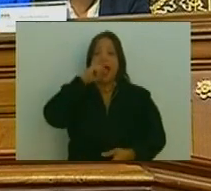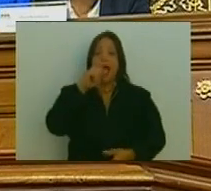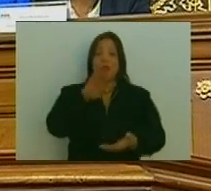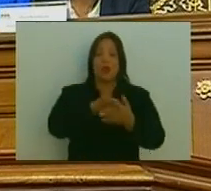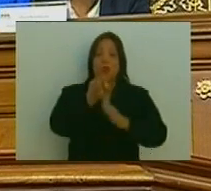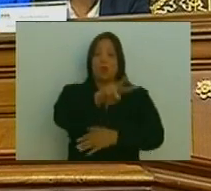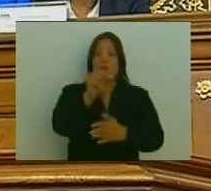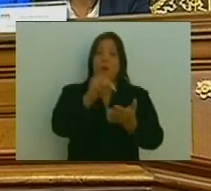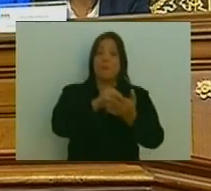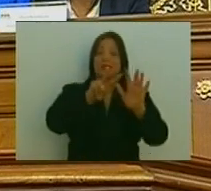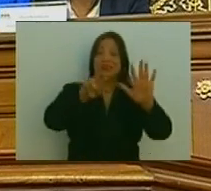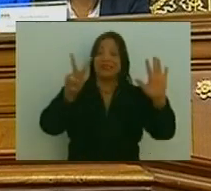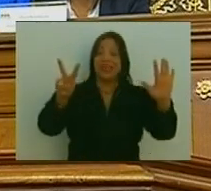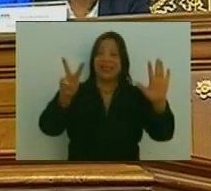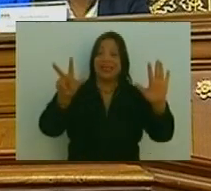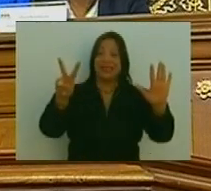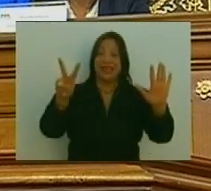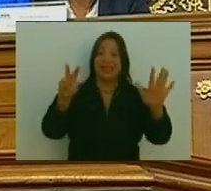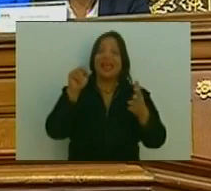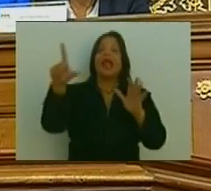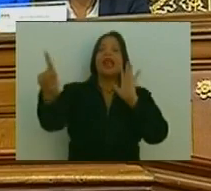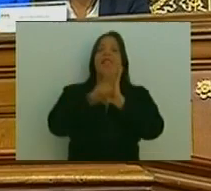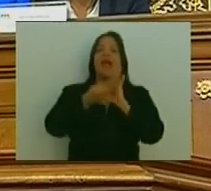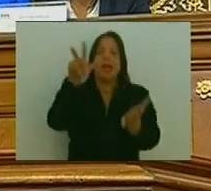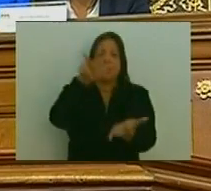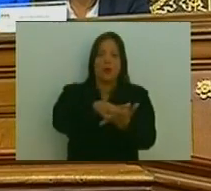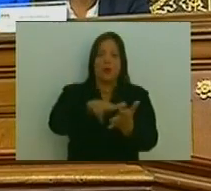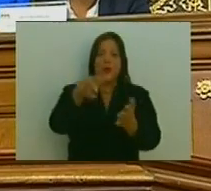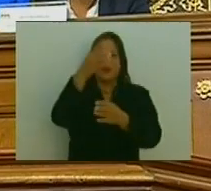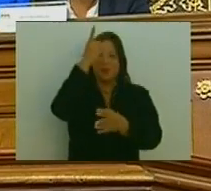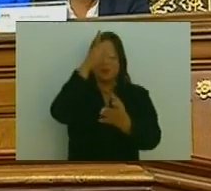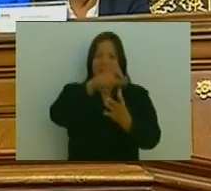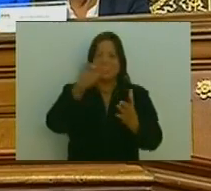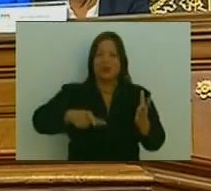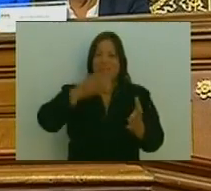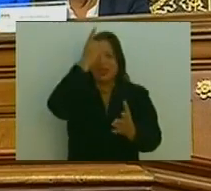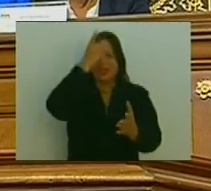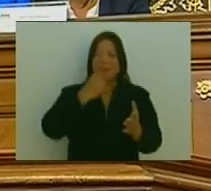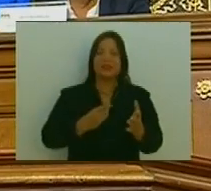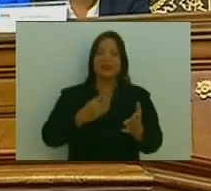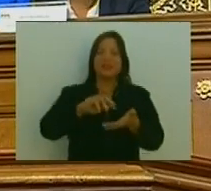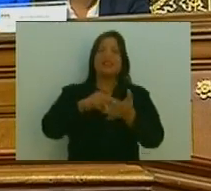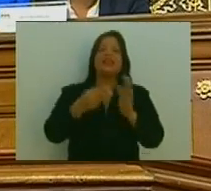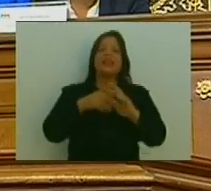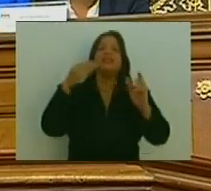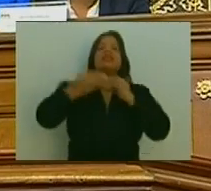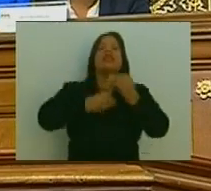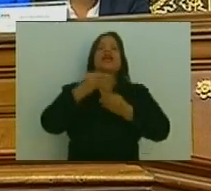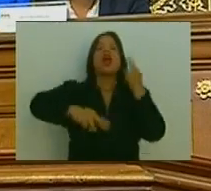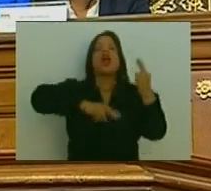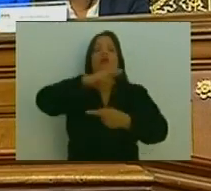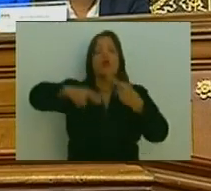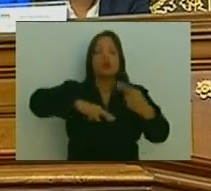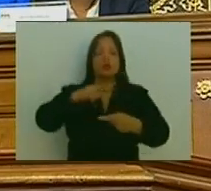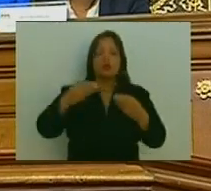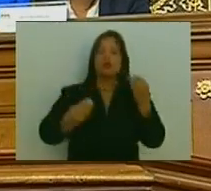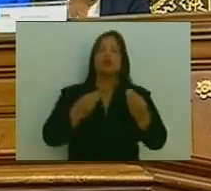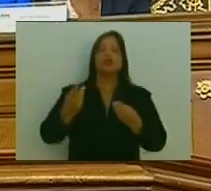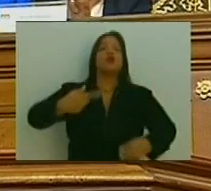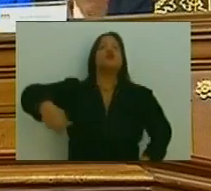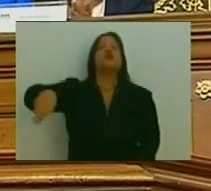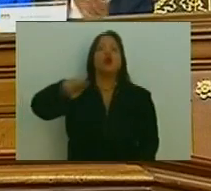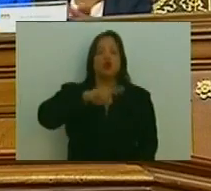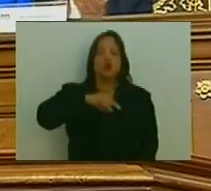2007 aprobamos la ley para las personas con discapacidad. Esto solo es posible en revolución.